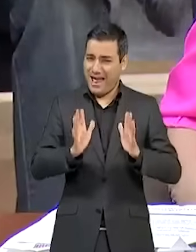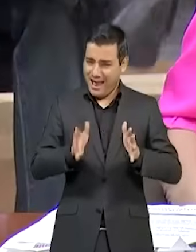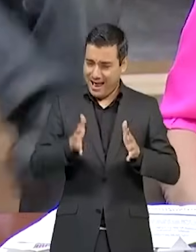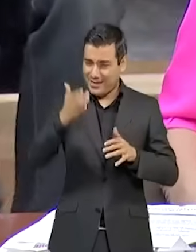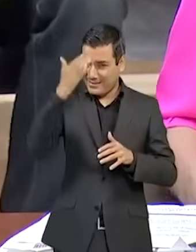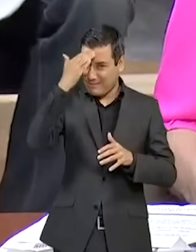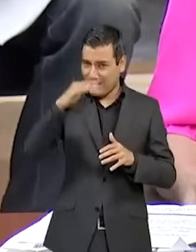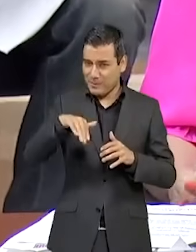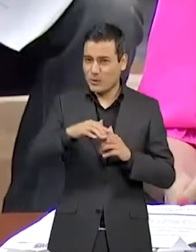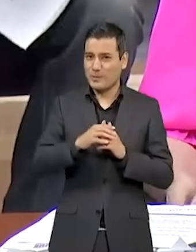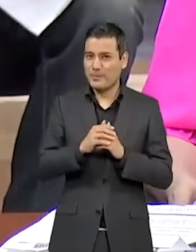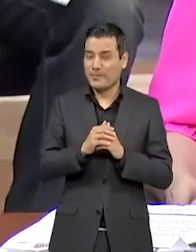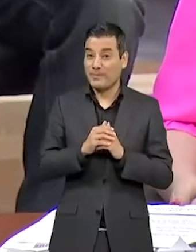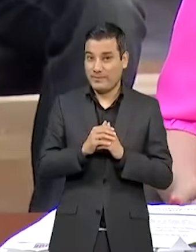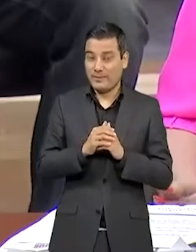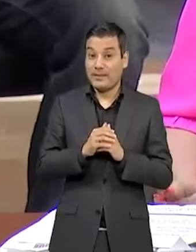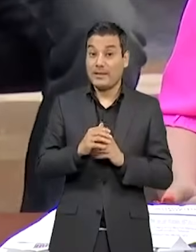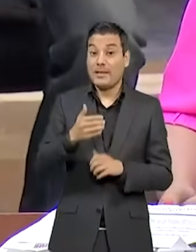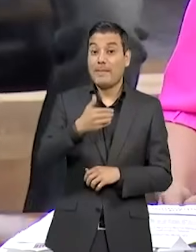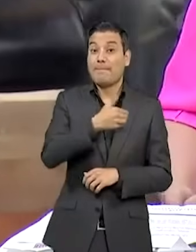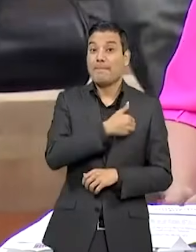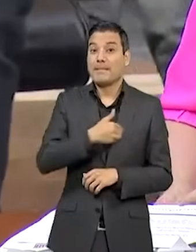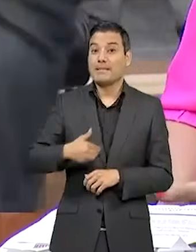El presidente del Consejo del INE,